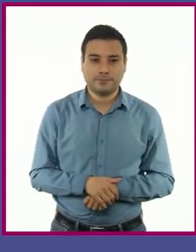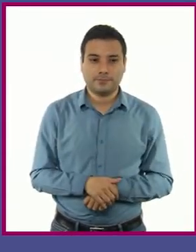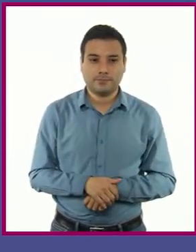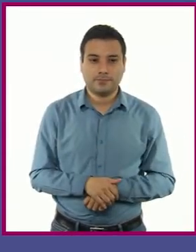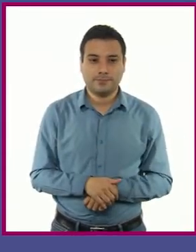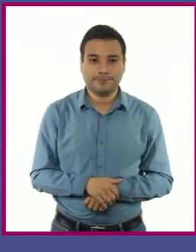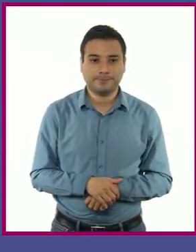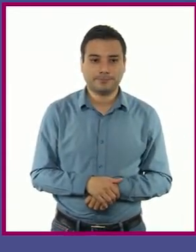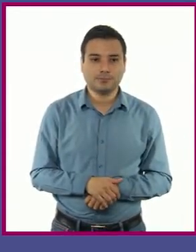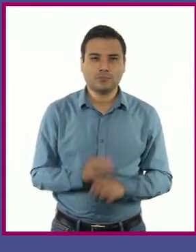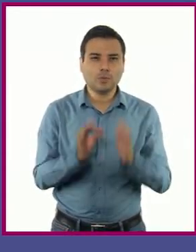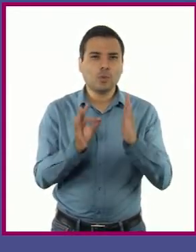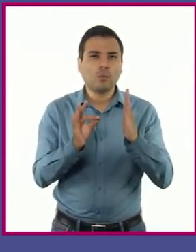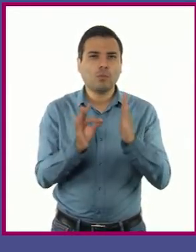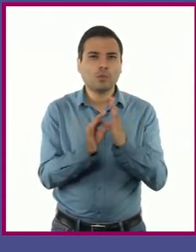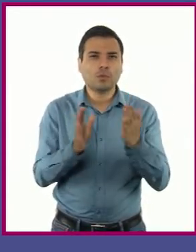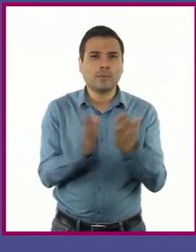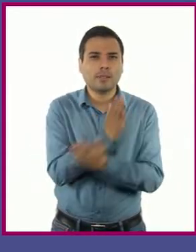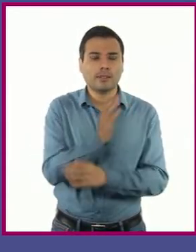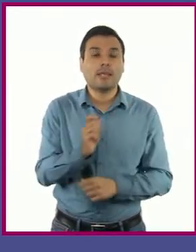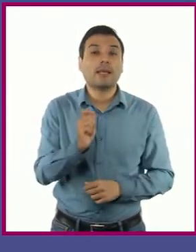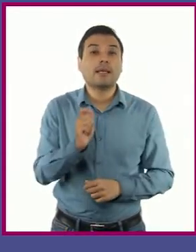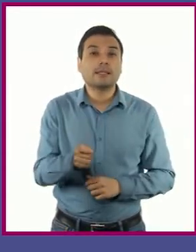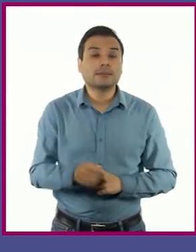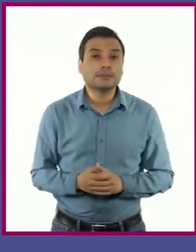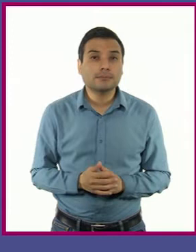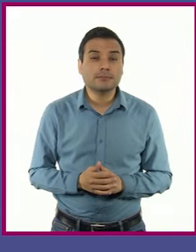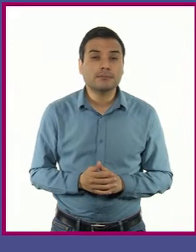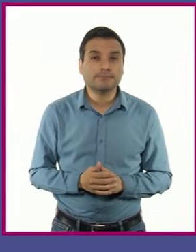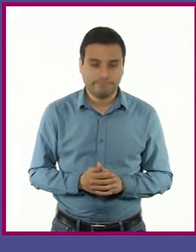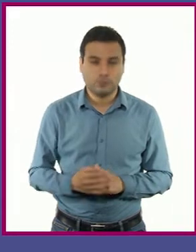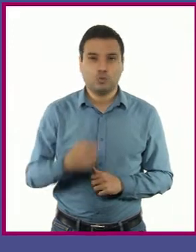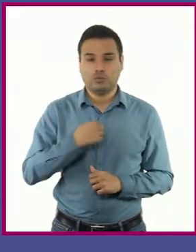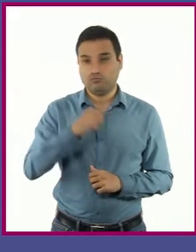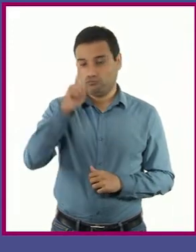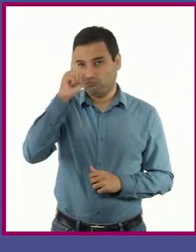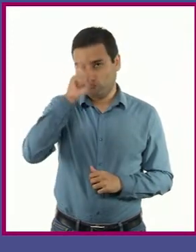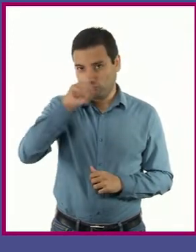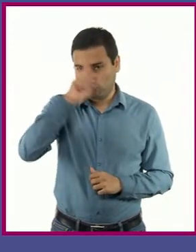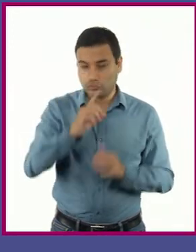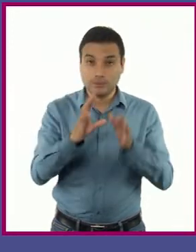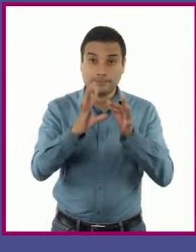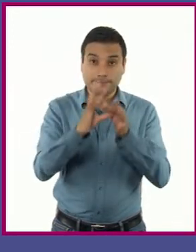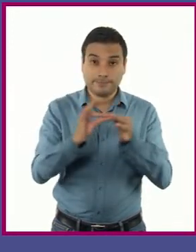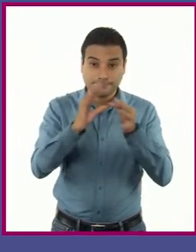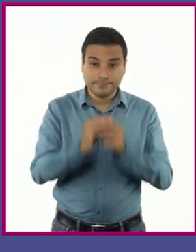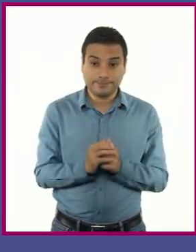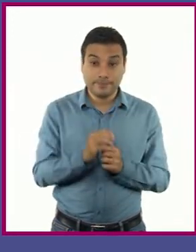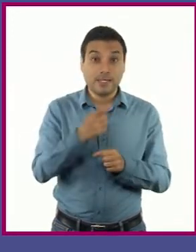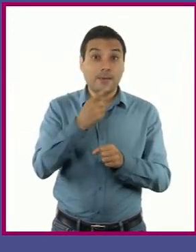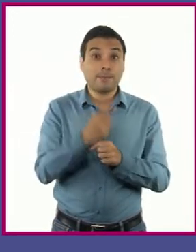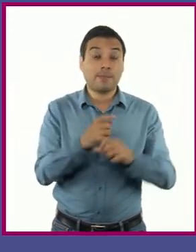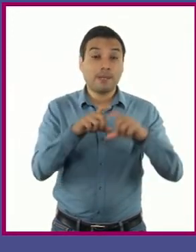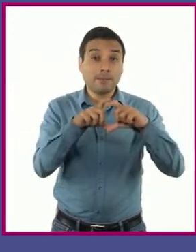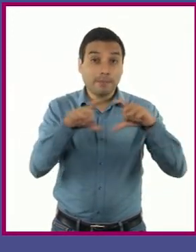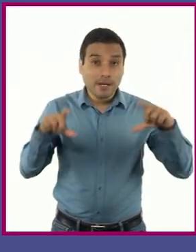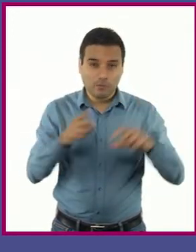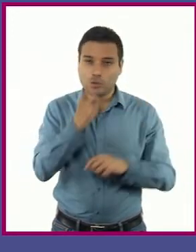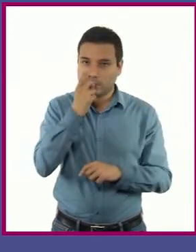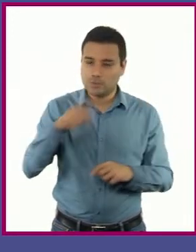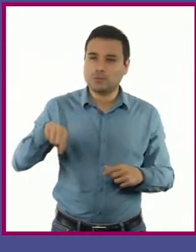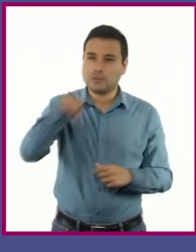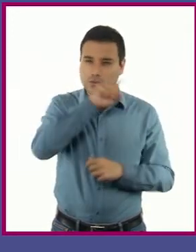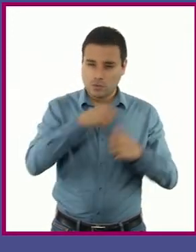las recomendaciones del autor, Antonio Guterres, pues en el primer párrafo invita a los jóvenes a tomar cartas en el